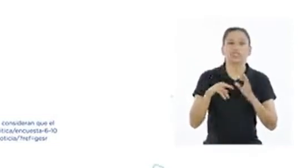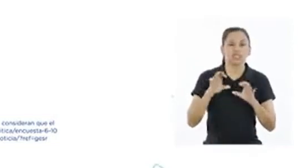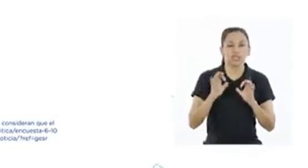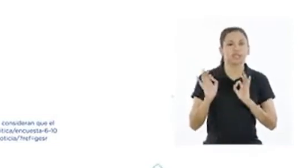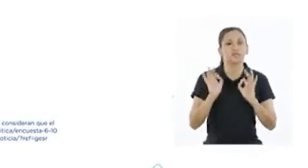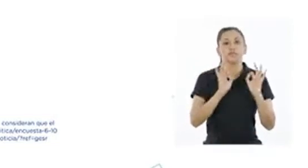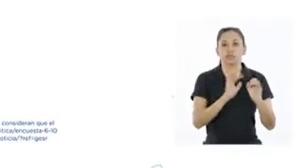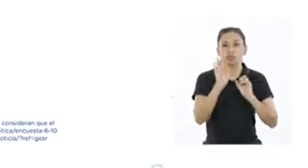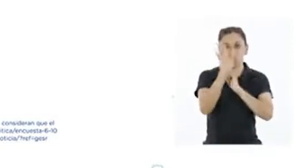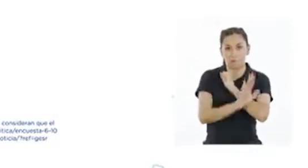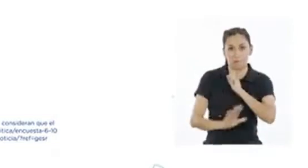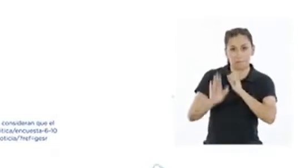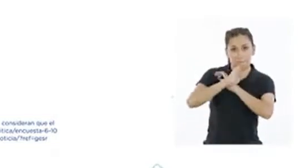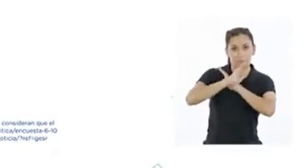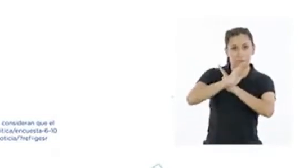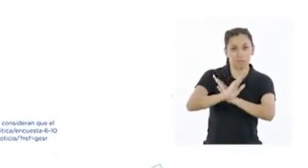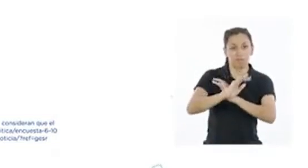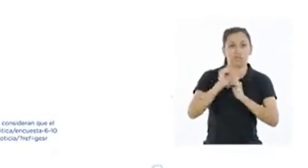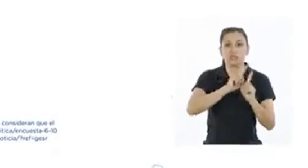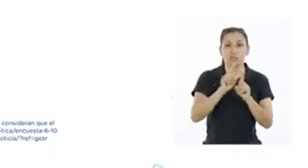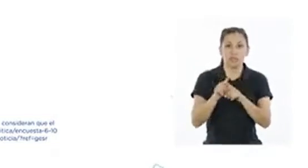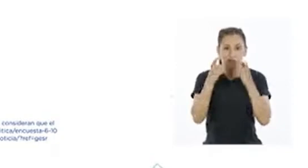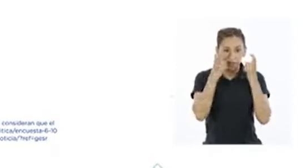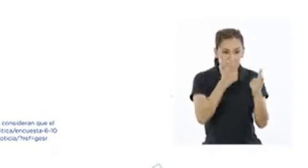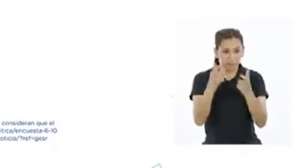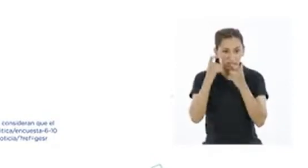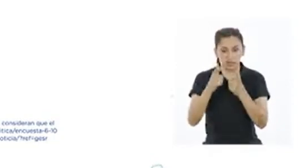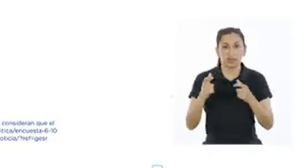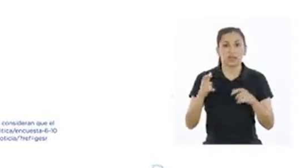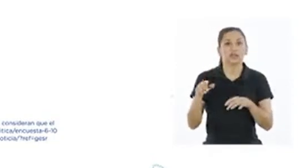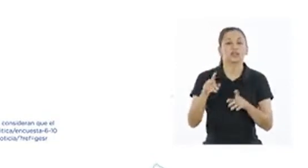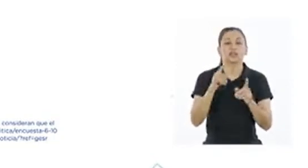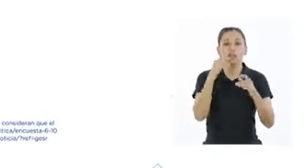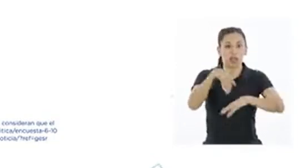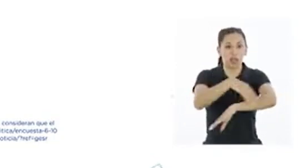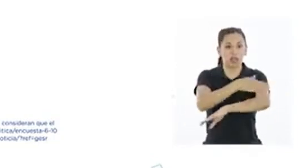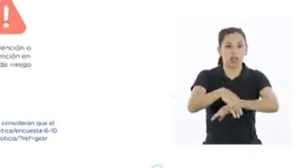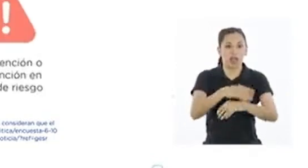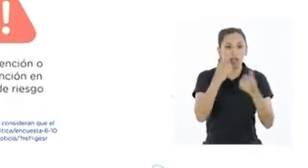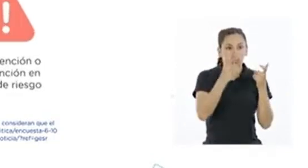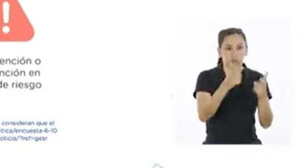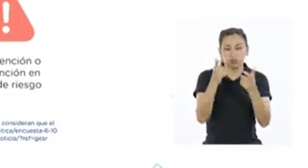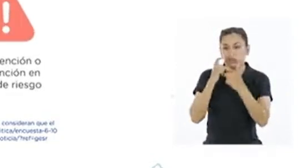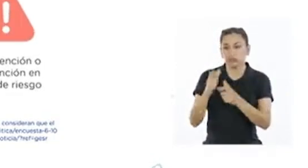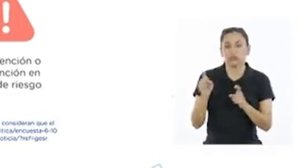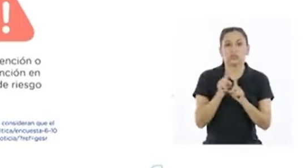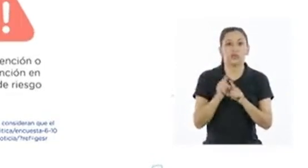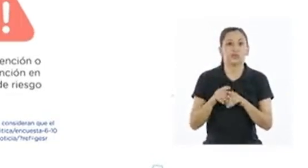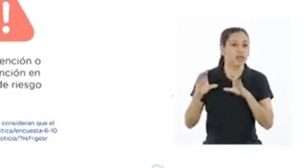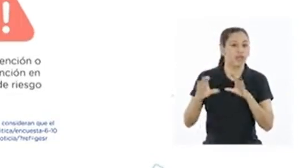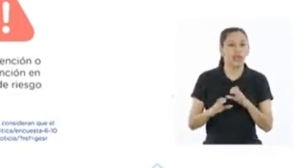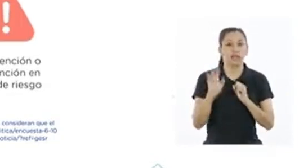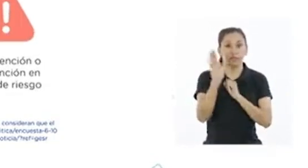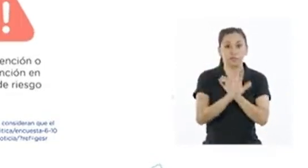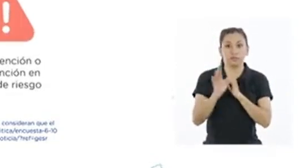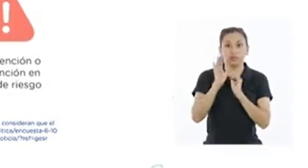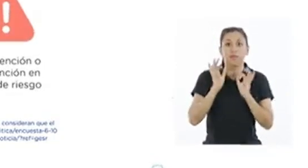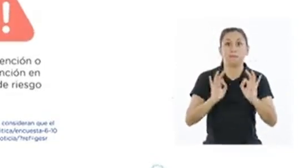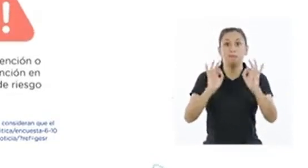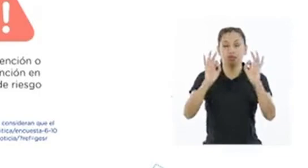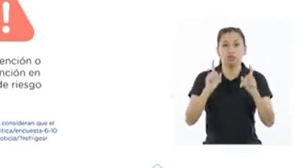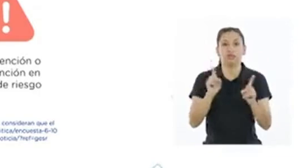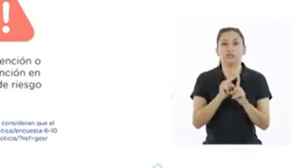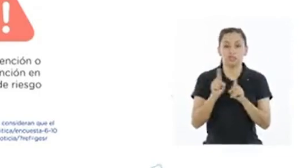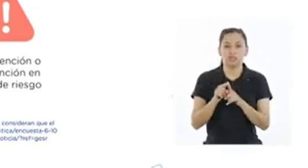la prevención mediante la vigilancia de los espacios públicos, el patrullaje de las calles, la intervención preventiva en caso de